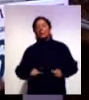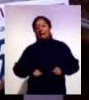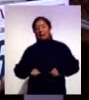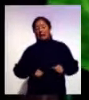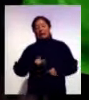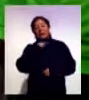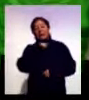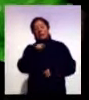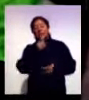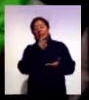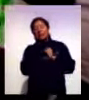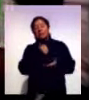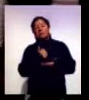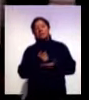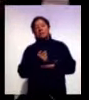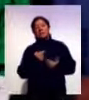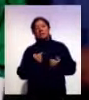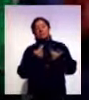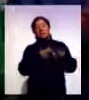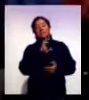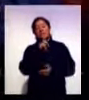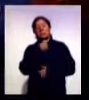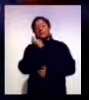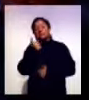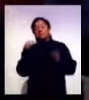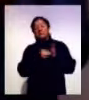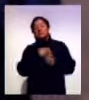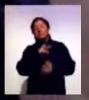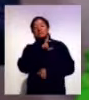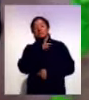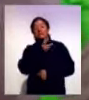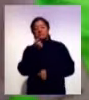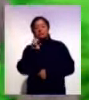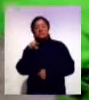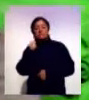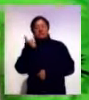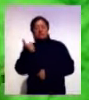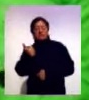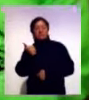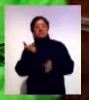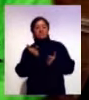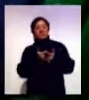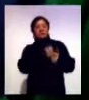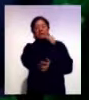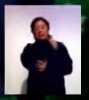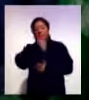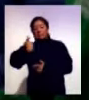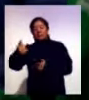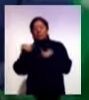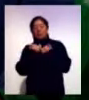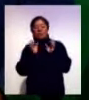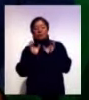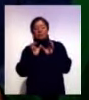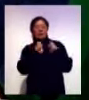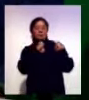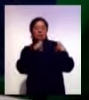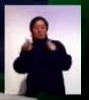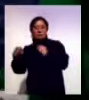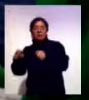incentivo económico de 36,666 pesos cada uno, así como un reconocimiento conmemorativo. Adán